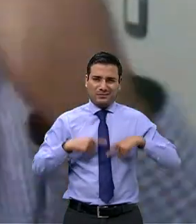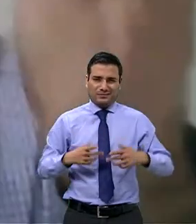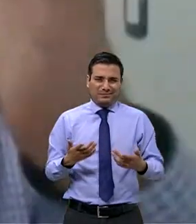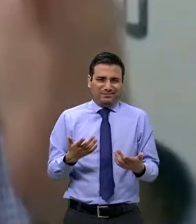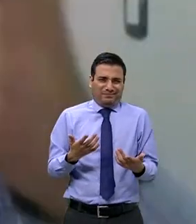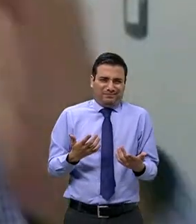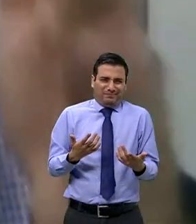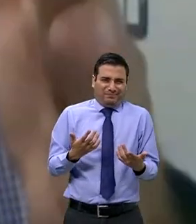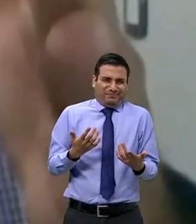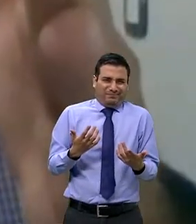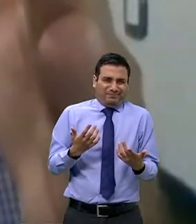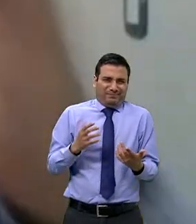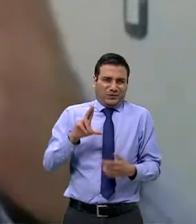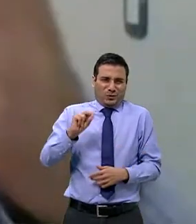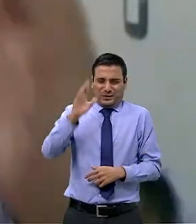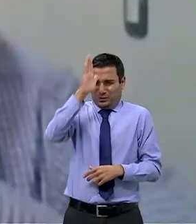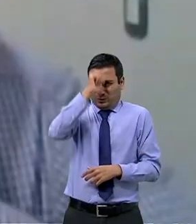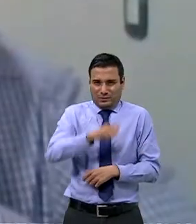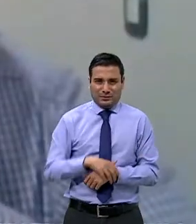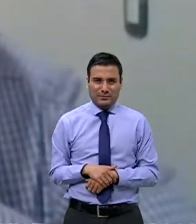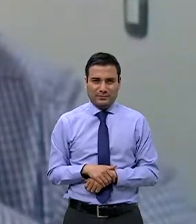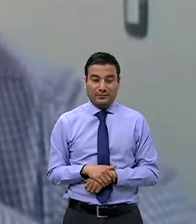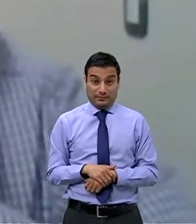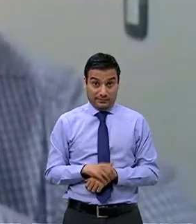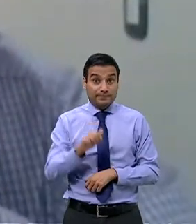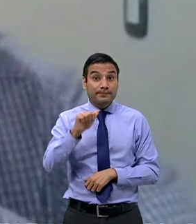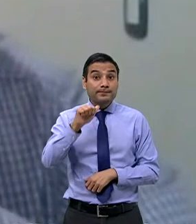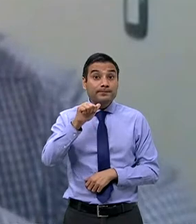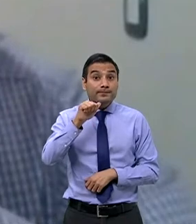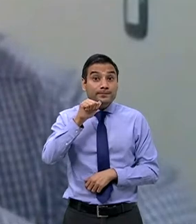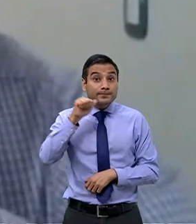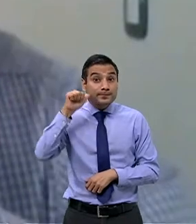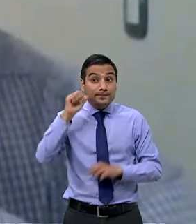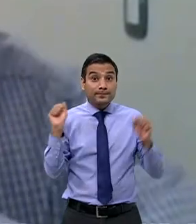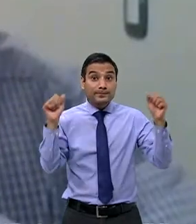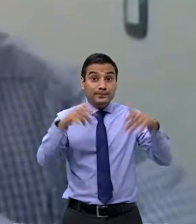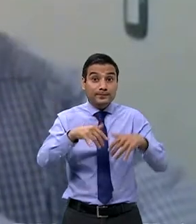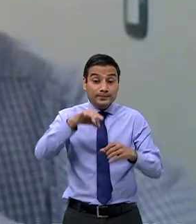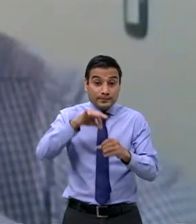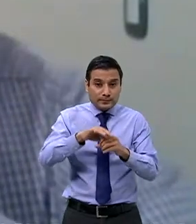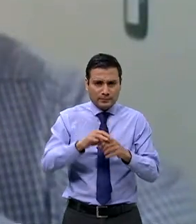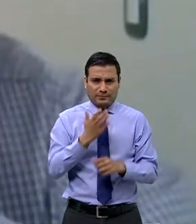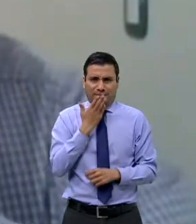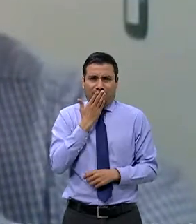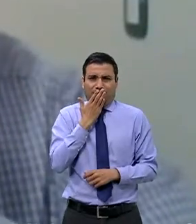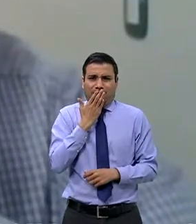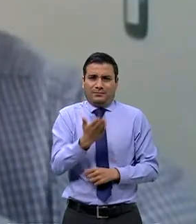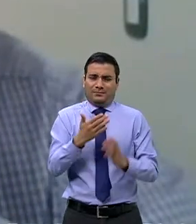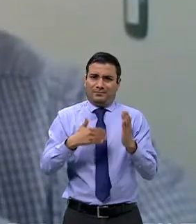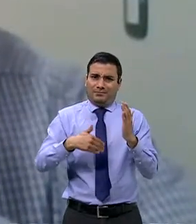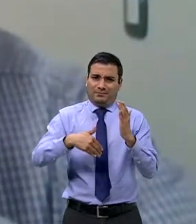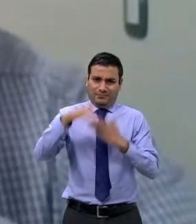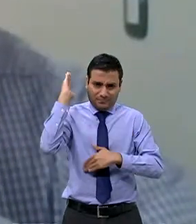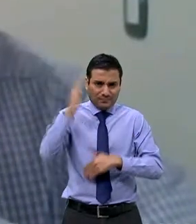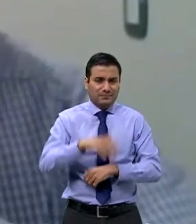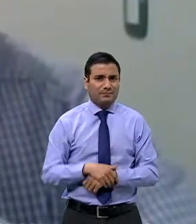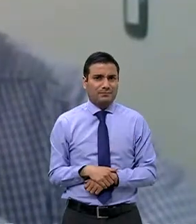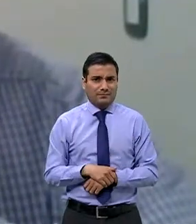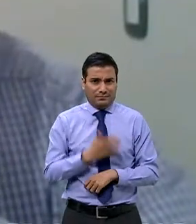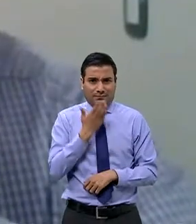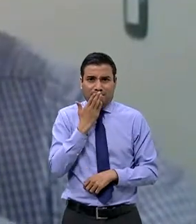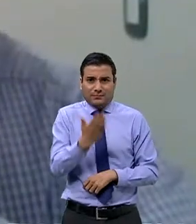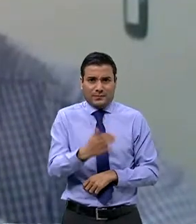fue un gran triunfo lo que sucedió ayer a pesar lo reitero nuevamente de